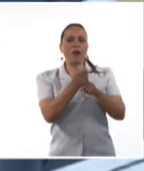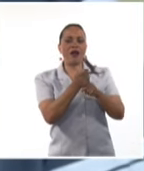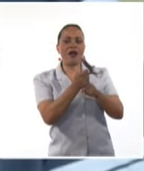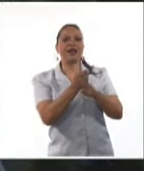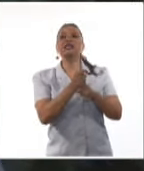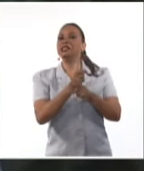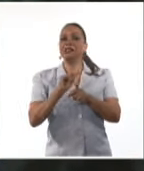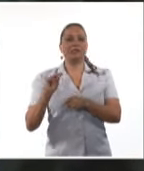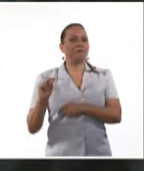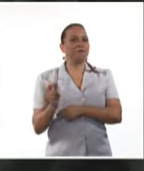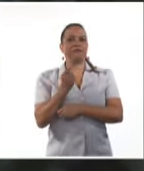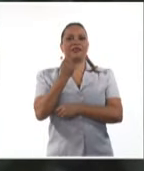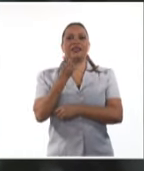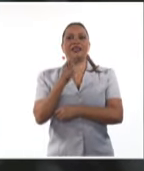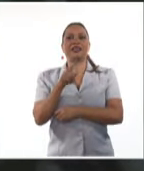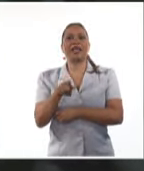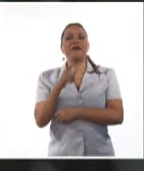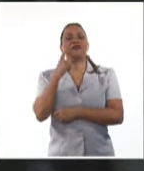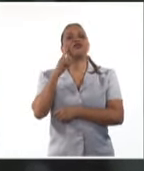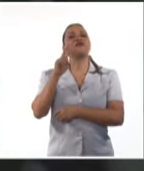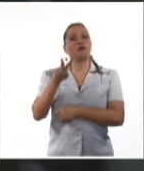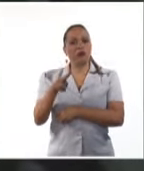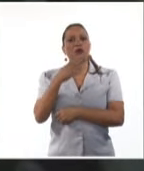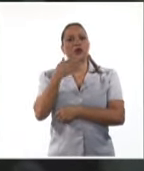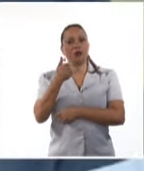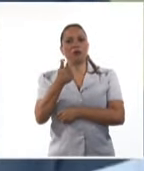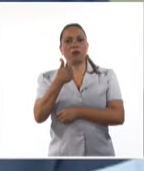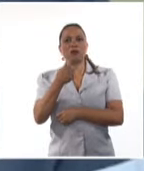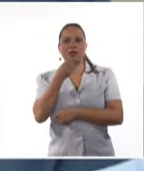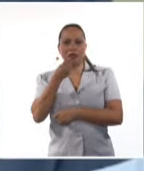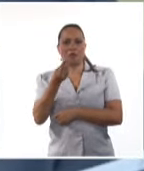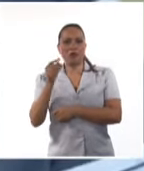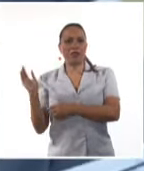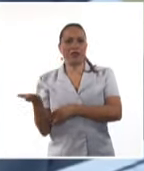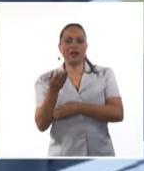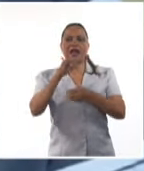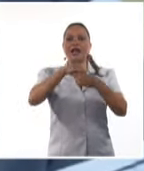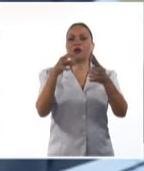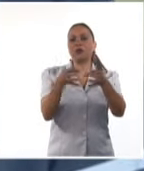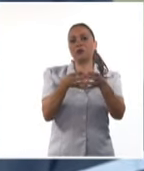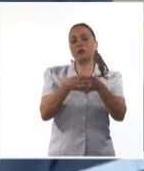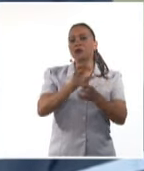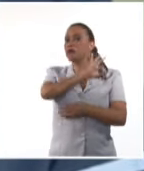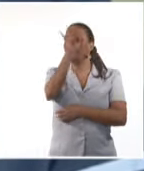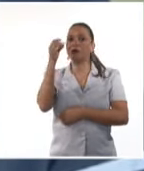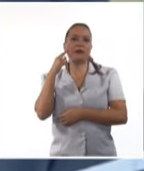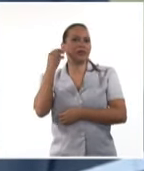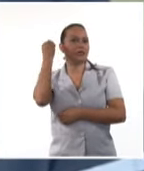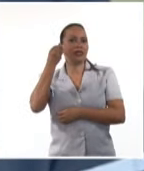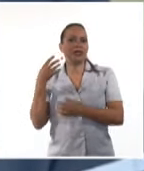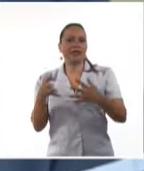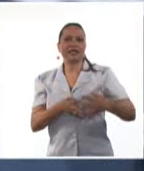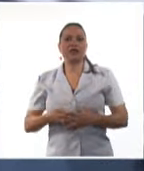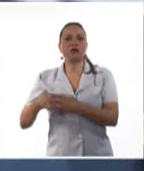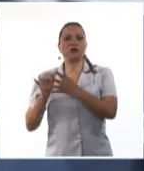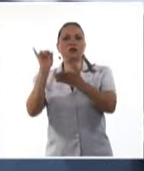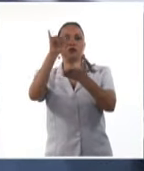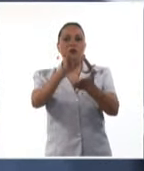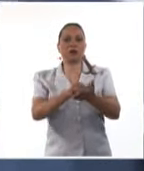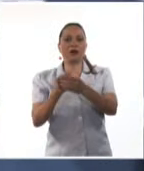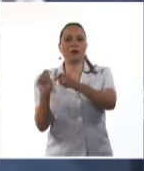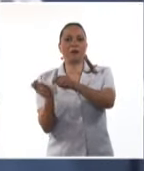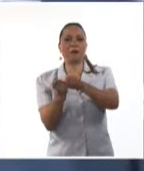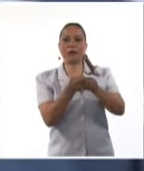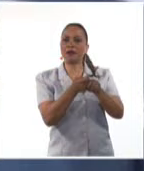enseguida vio que yo tenía otra clase de talento. Yo nunca pensé ir a los Estados Unidos a jugar pelota profesional.